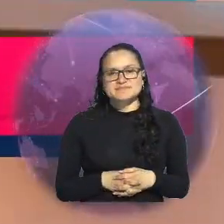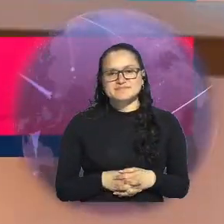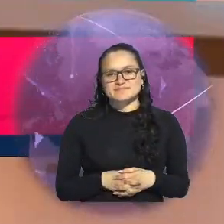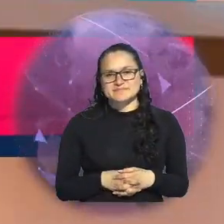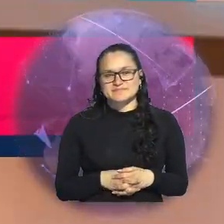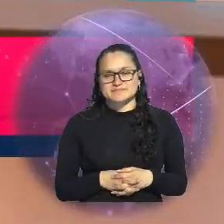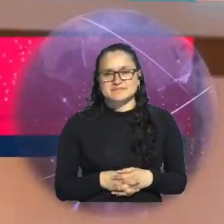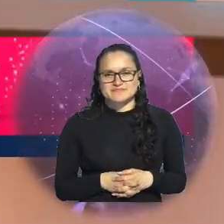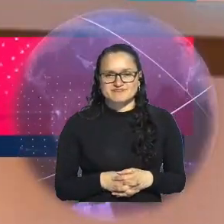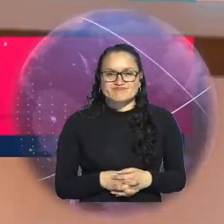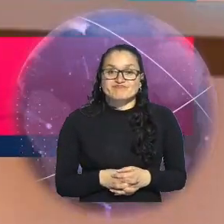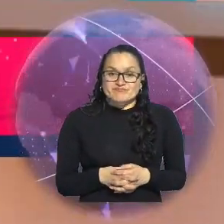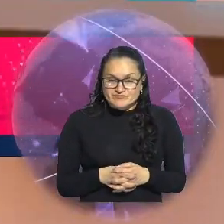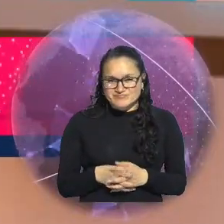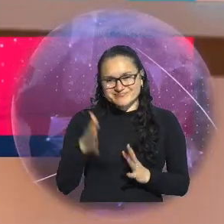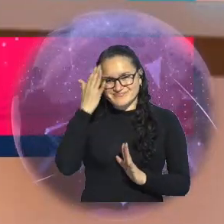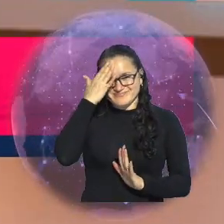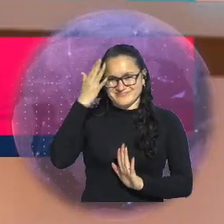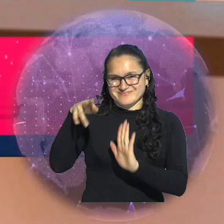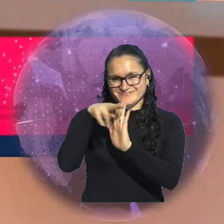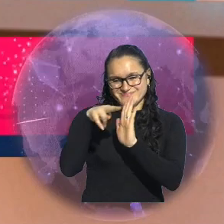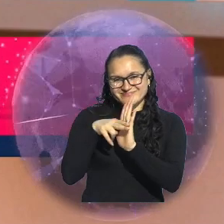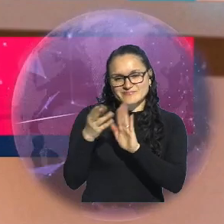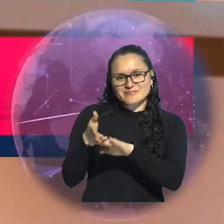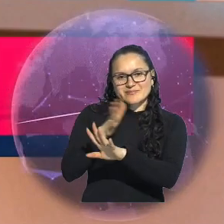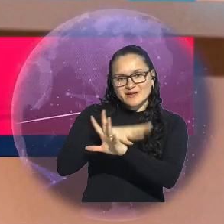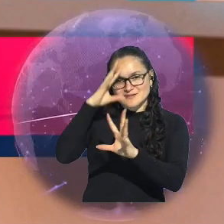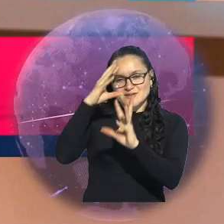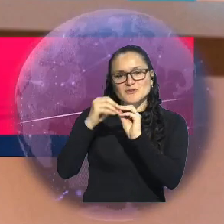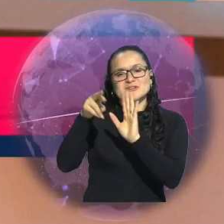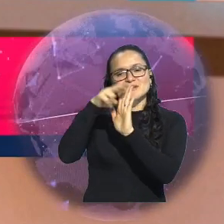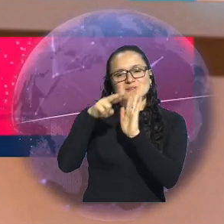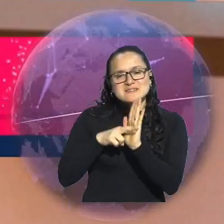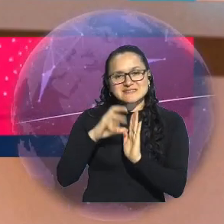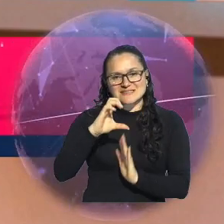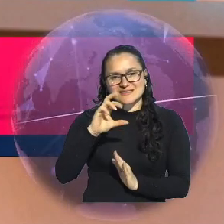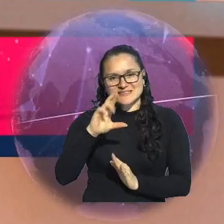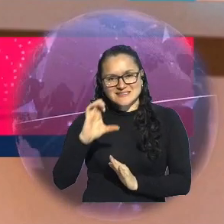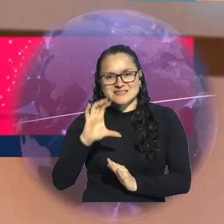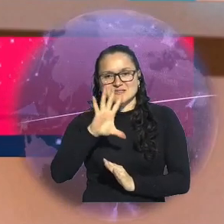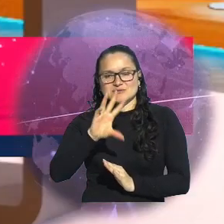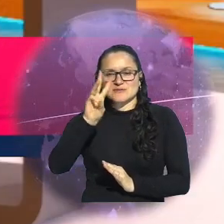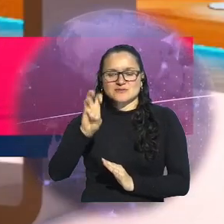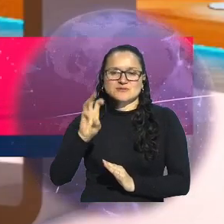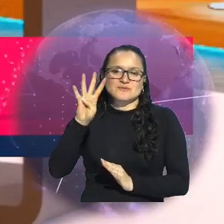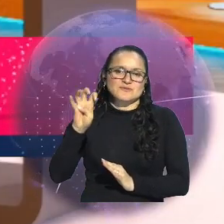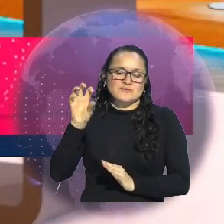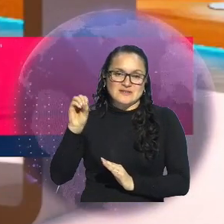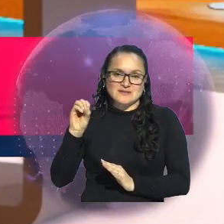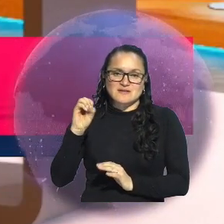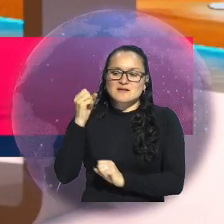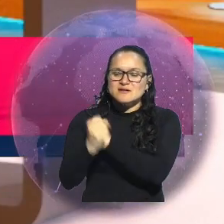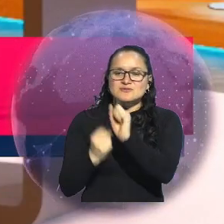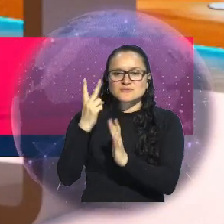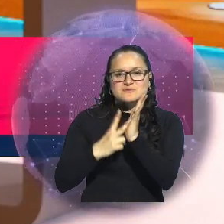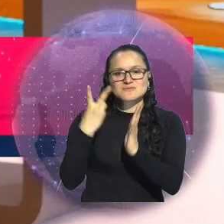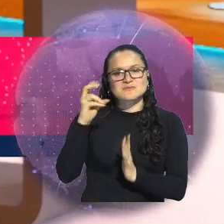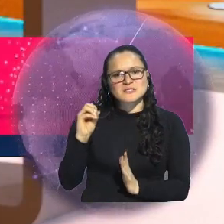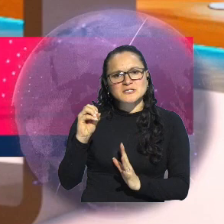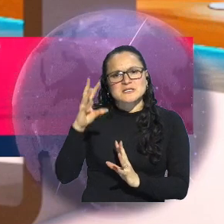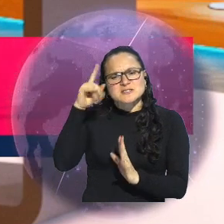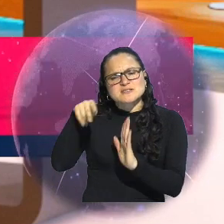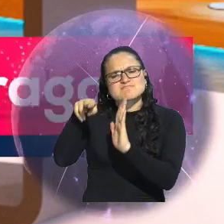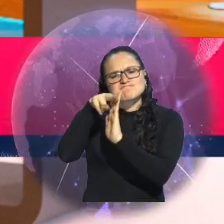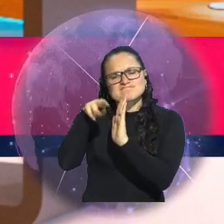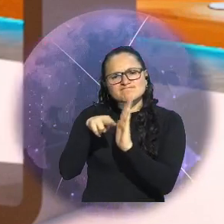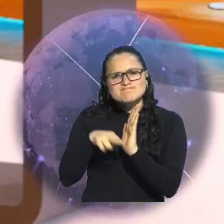para dar cumplimiento a lo establecido en la resolución crc 58 90 de 2020 que establece las disposiciones del régimen